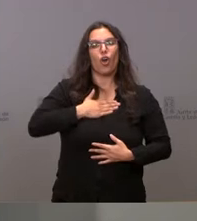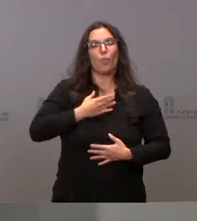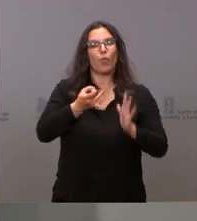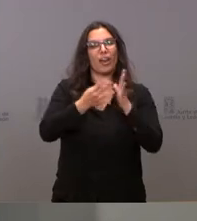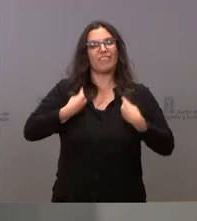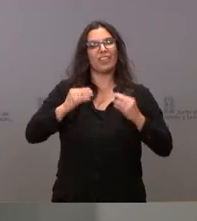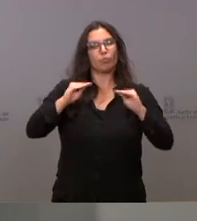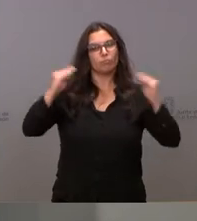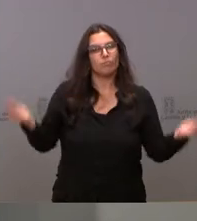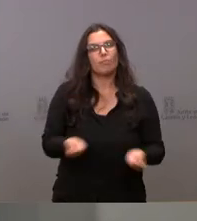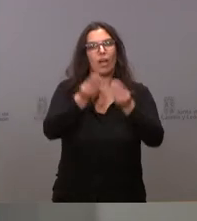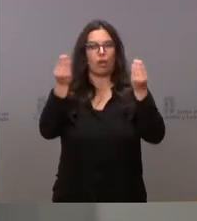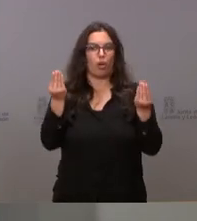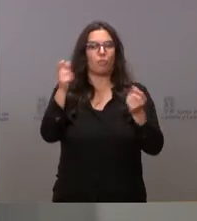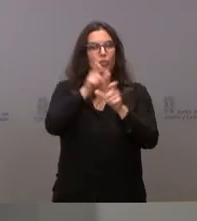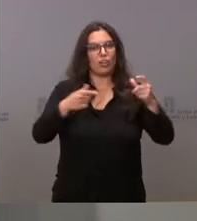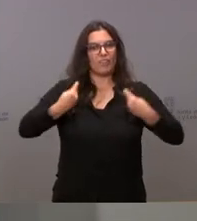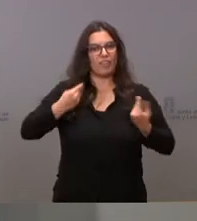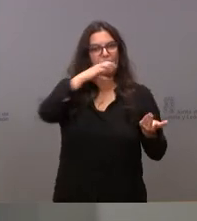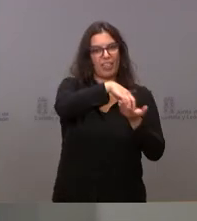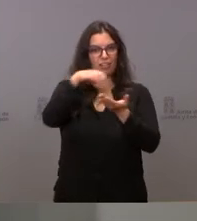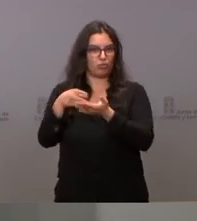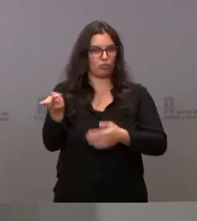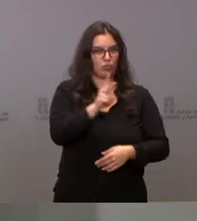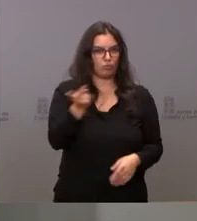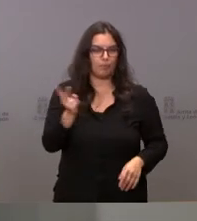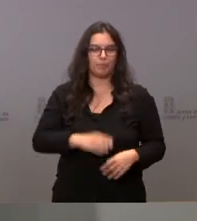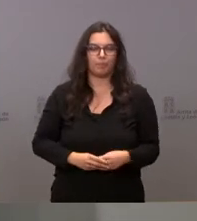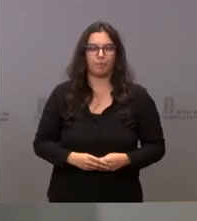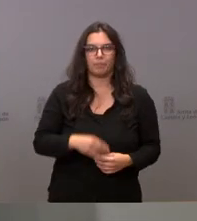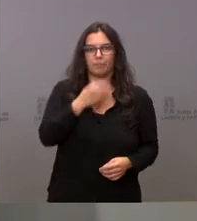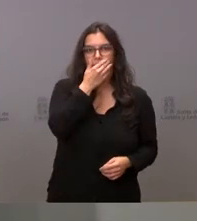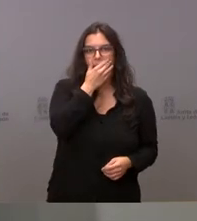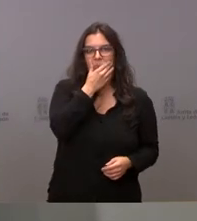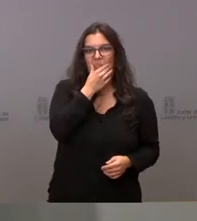de las personas residentes en estas instalaciones.